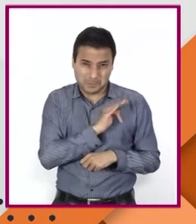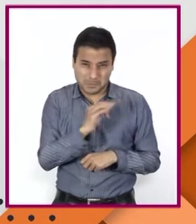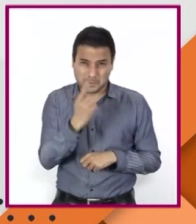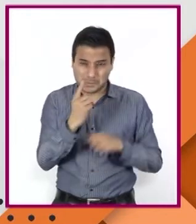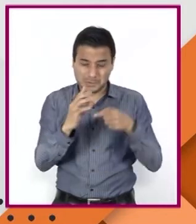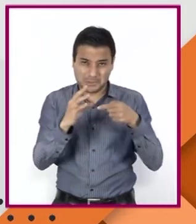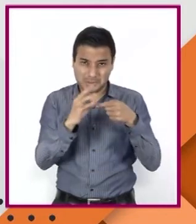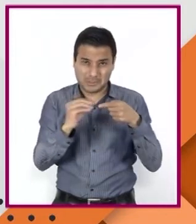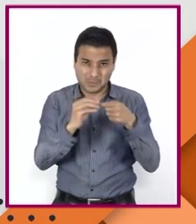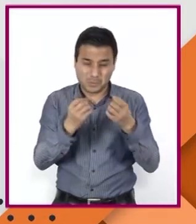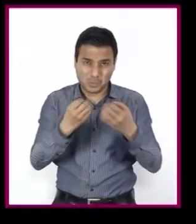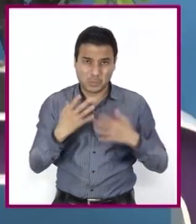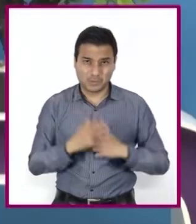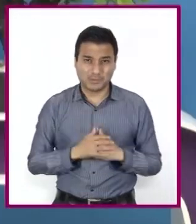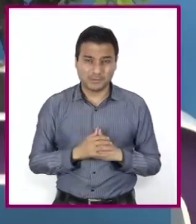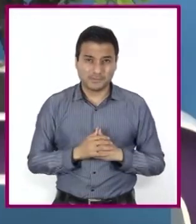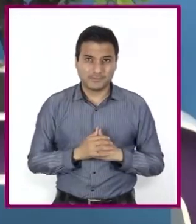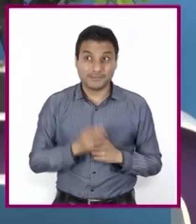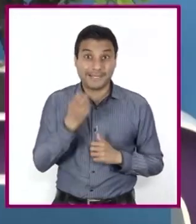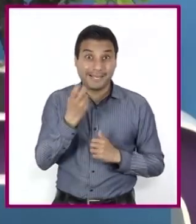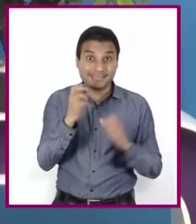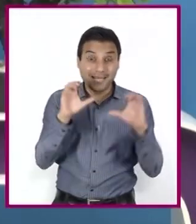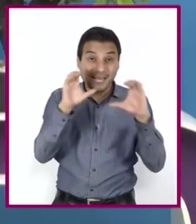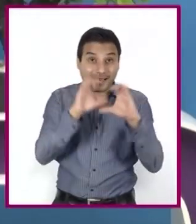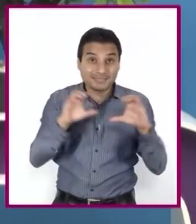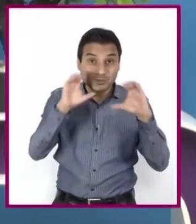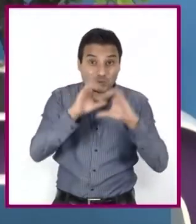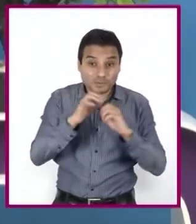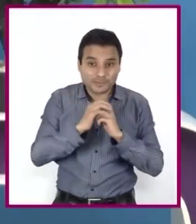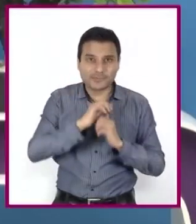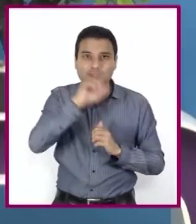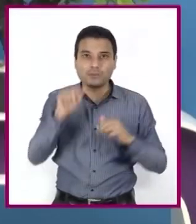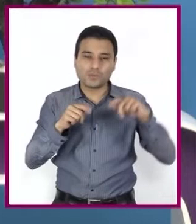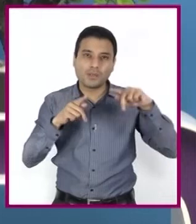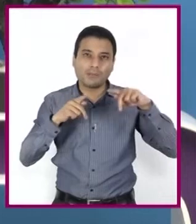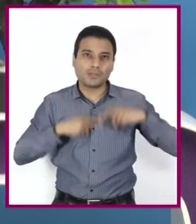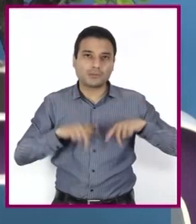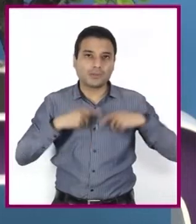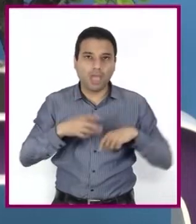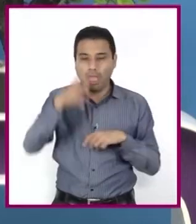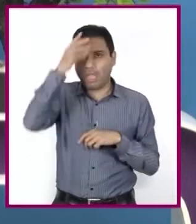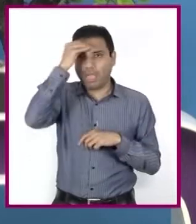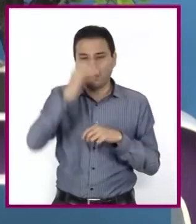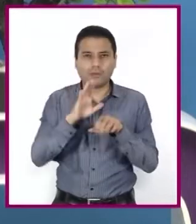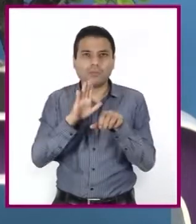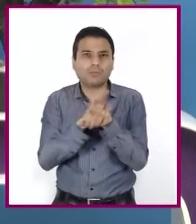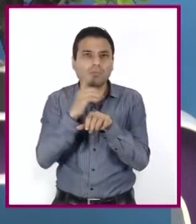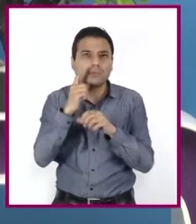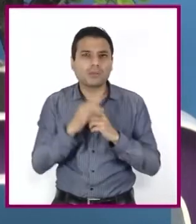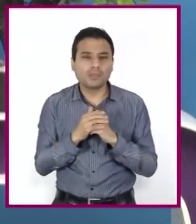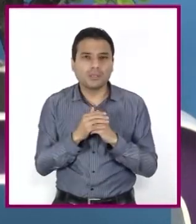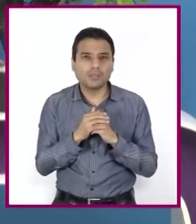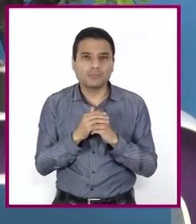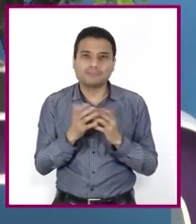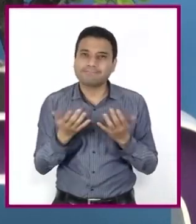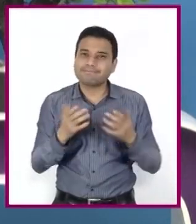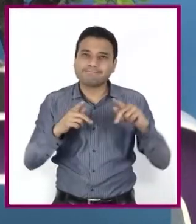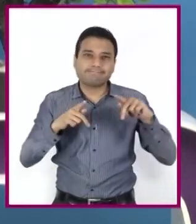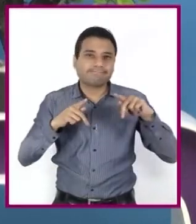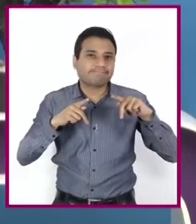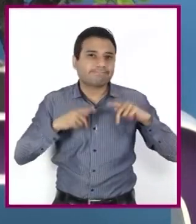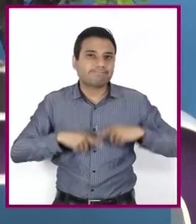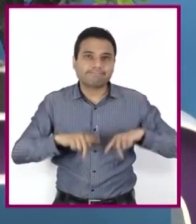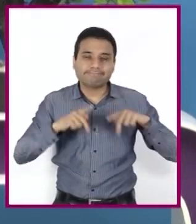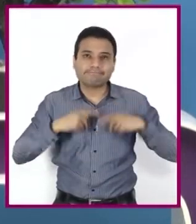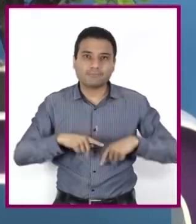centavo? Esta canción se convirtió en un himno, pues reflejaba perfectamente la desilusión de